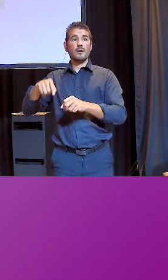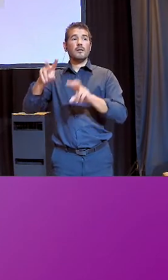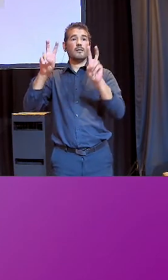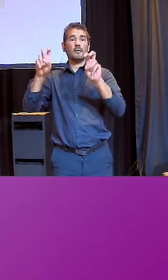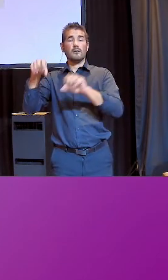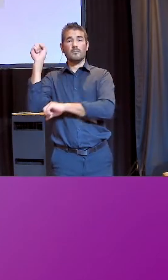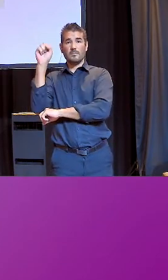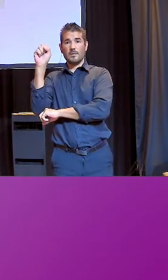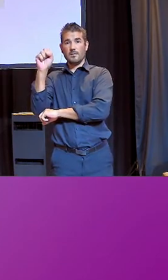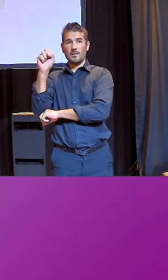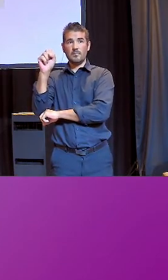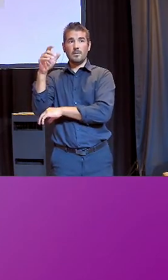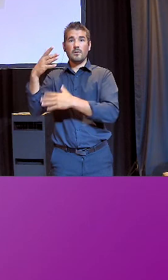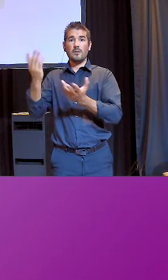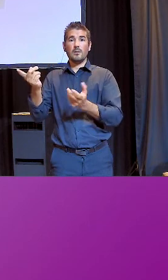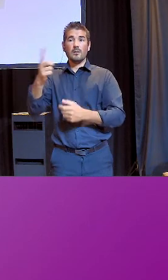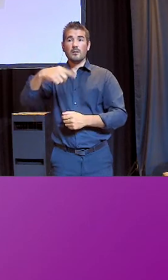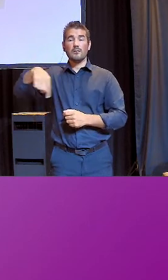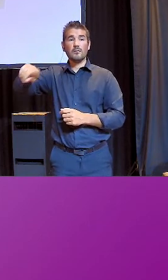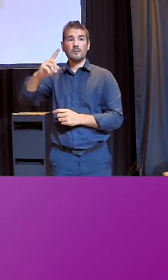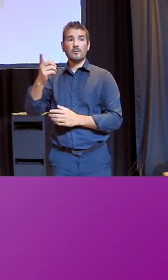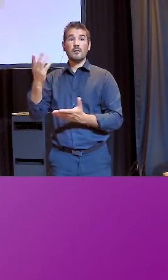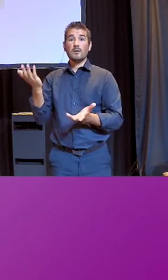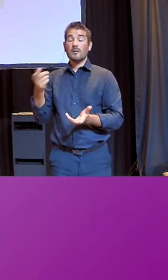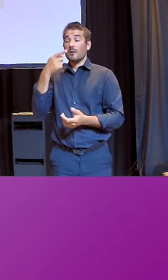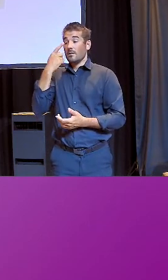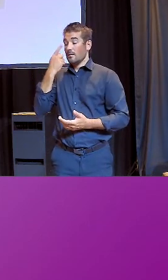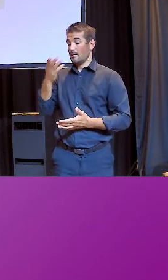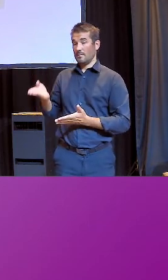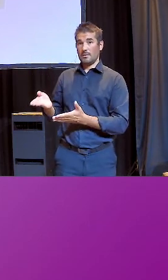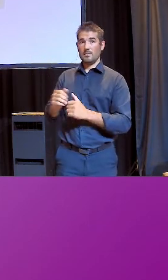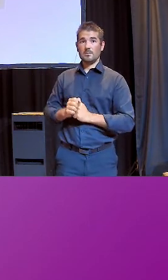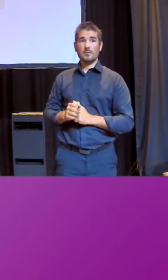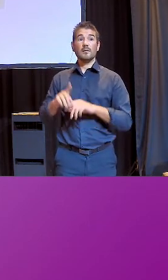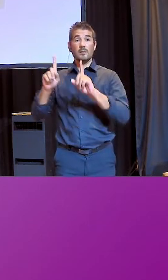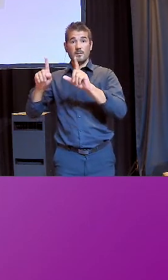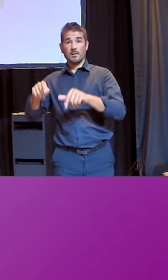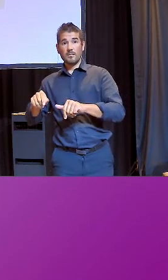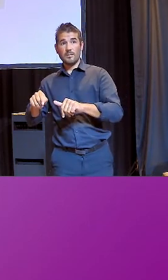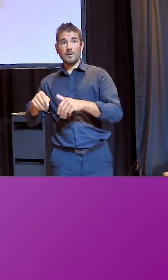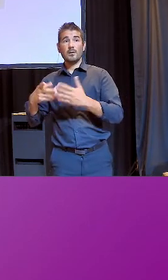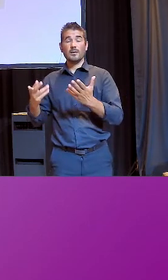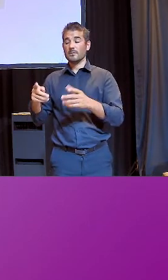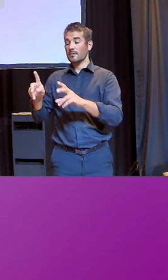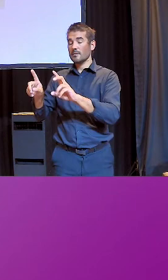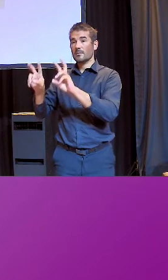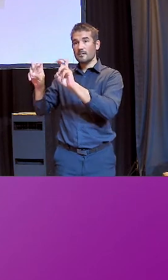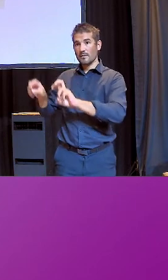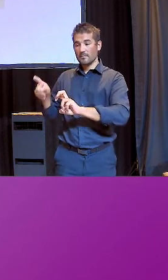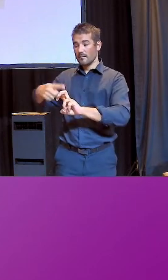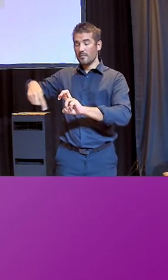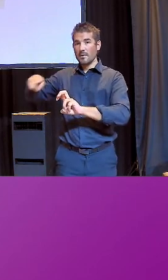el autismo. Espero que les resulte útil y si no, por lo menos interesante.